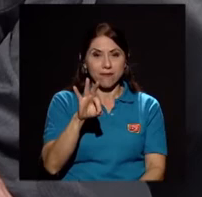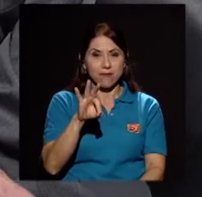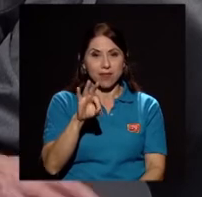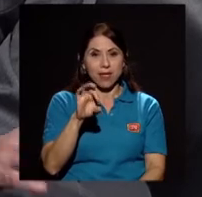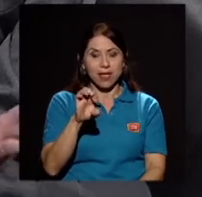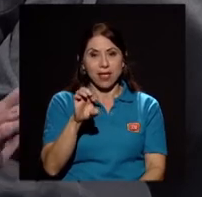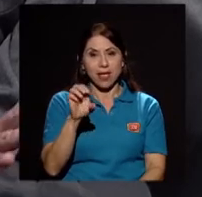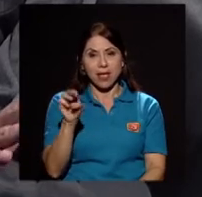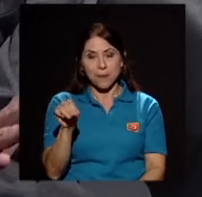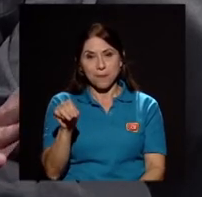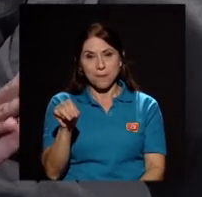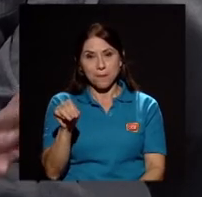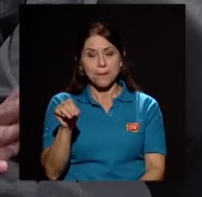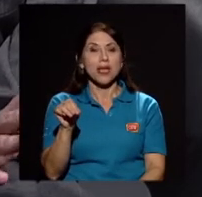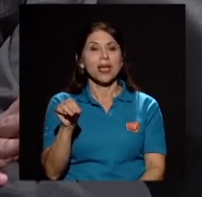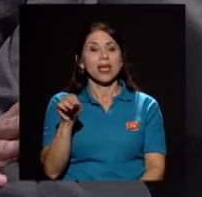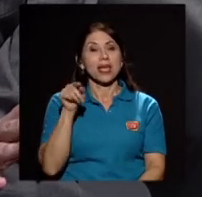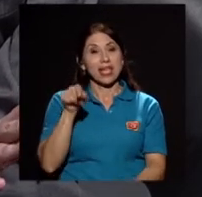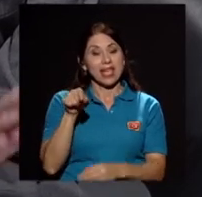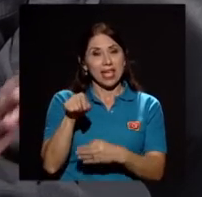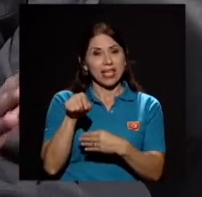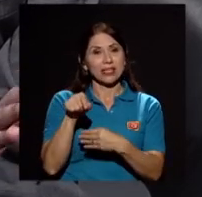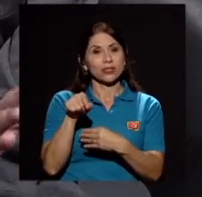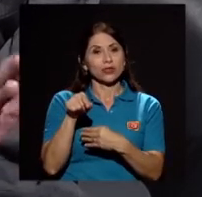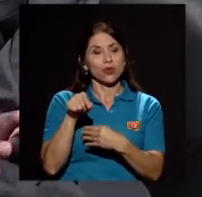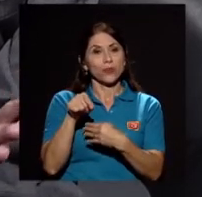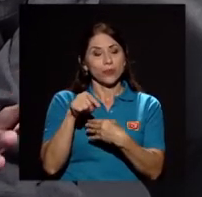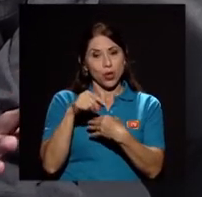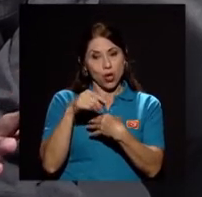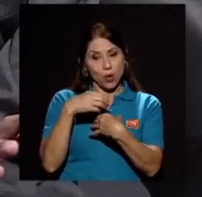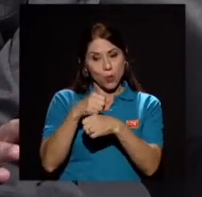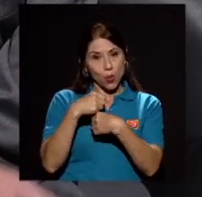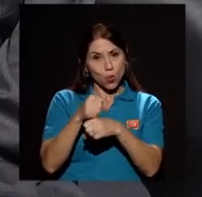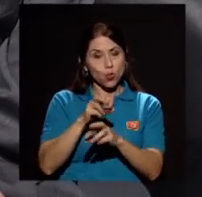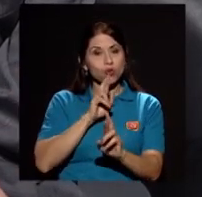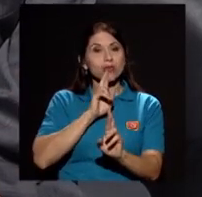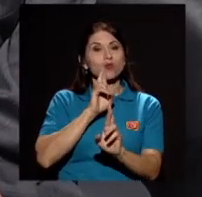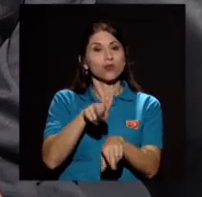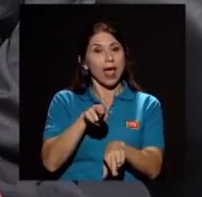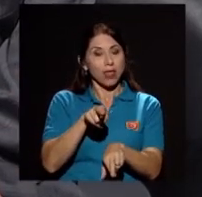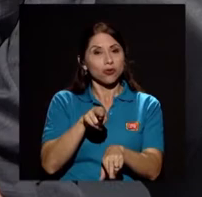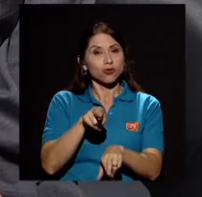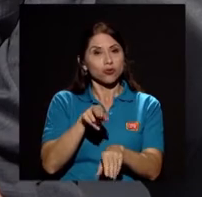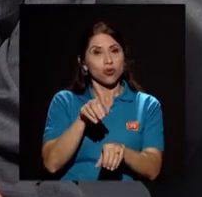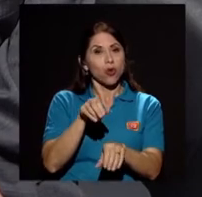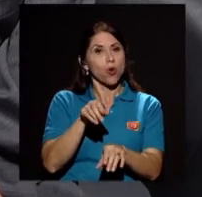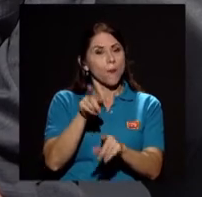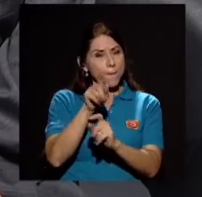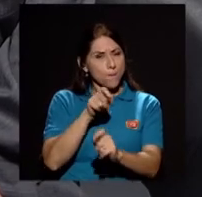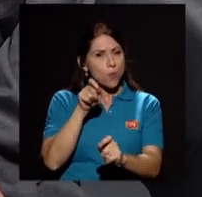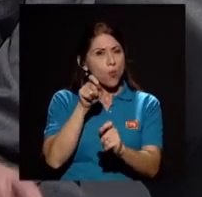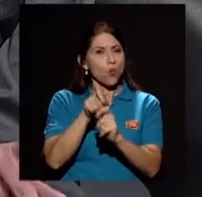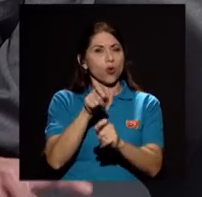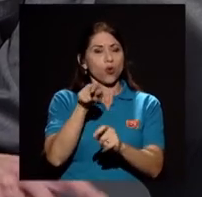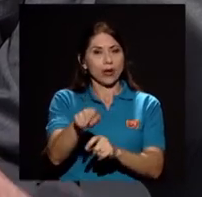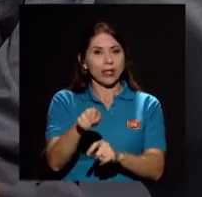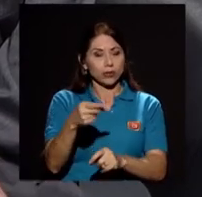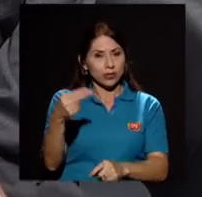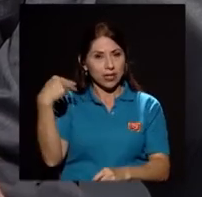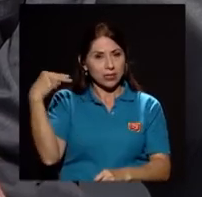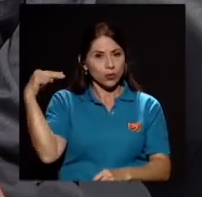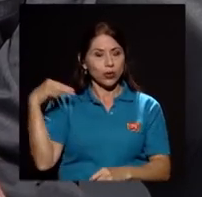y que produjo realmente resultados muy concretos en la isla de coco más